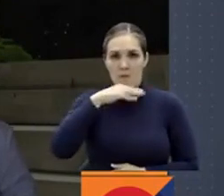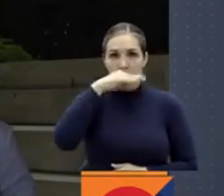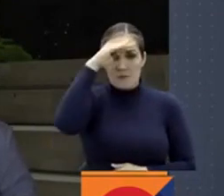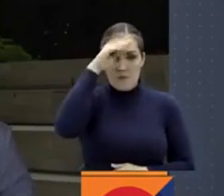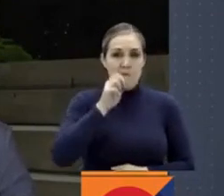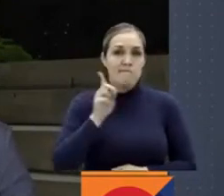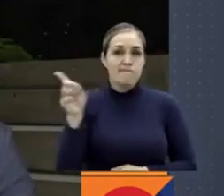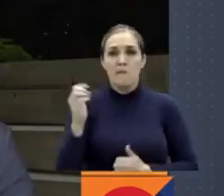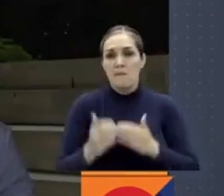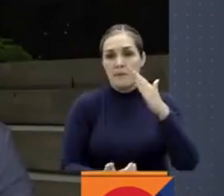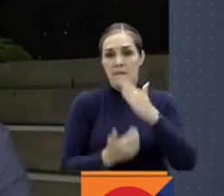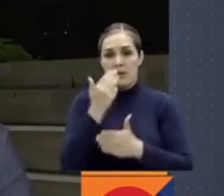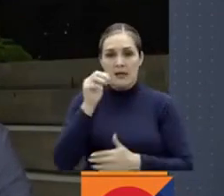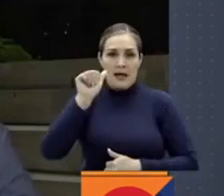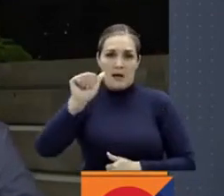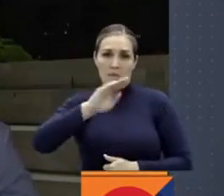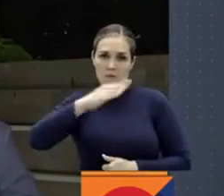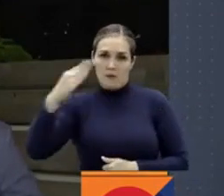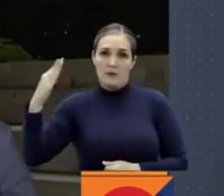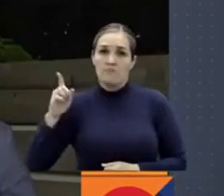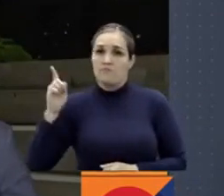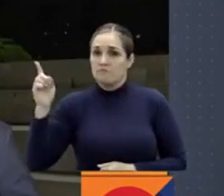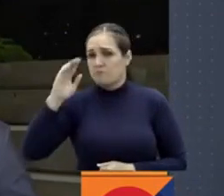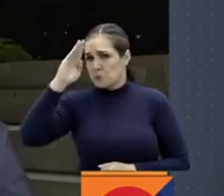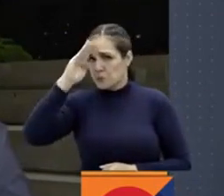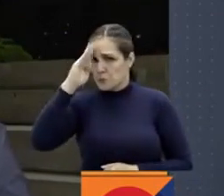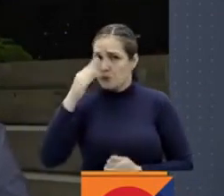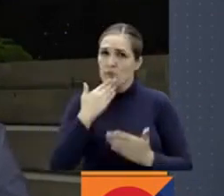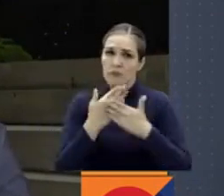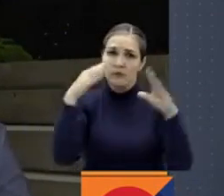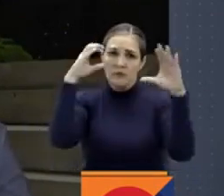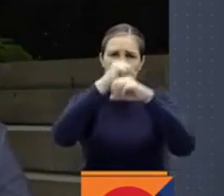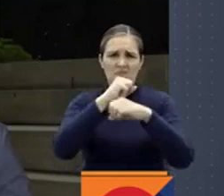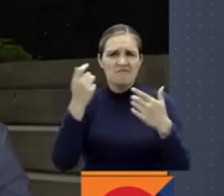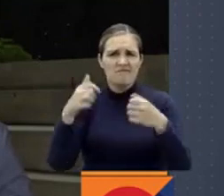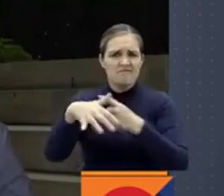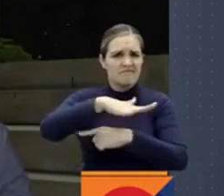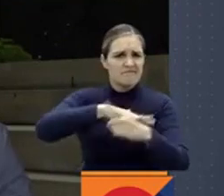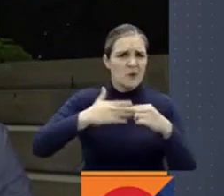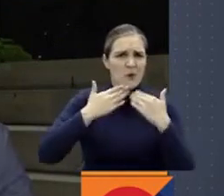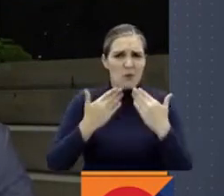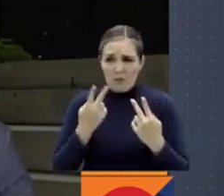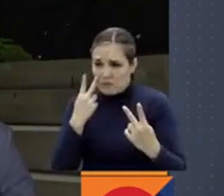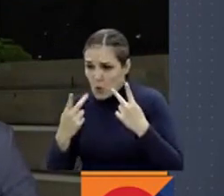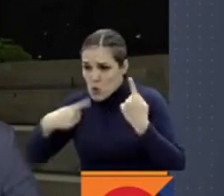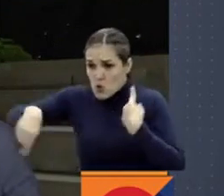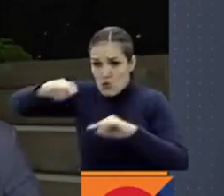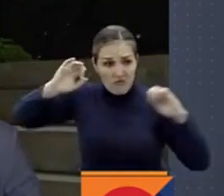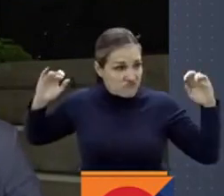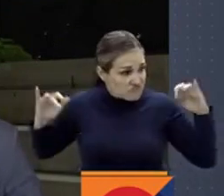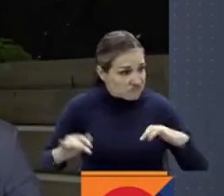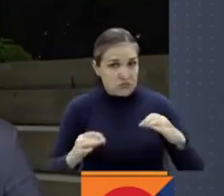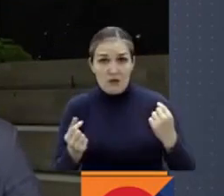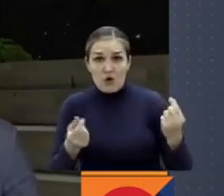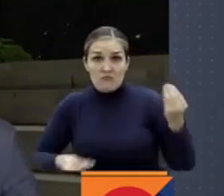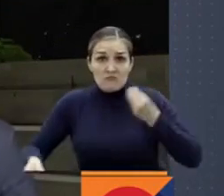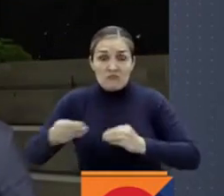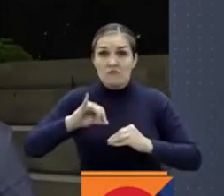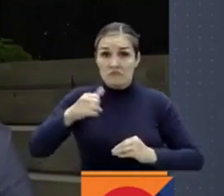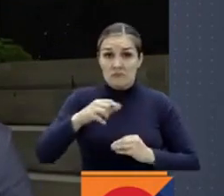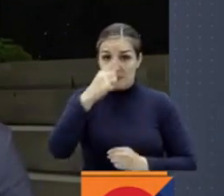Iniciamos con Zaini Agames en Barranquilla. Zaini, buenas noches. ¿Cuál es el panorama del turismo y la economía en esta Semana